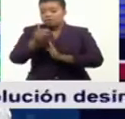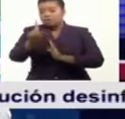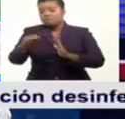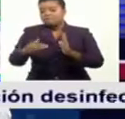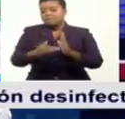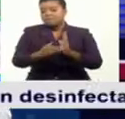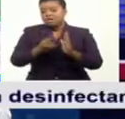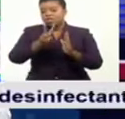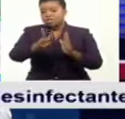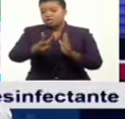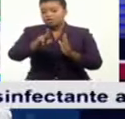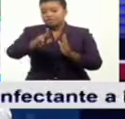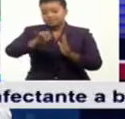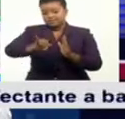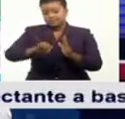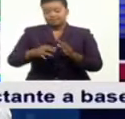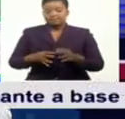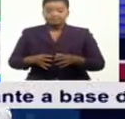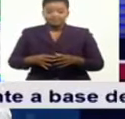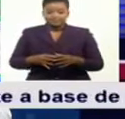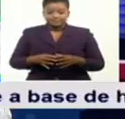1.216 altas.